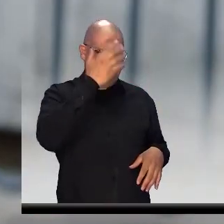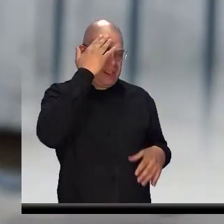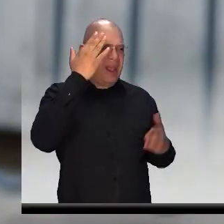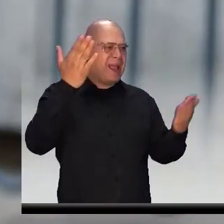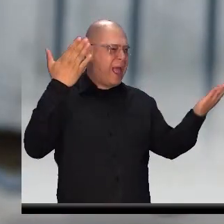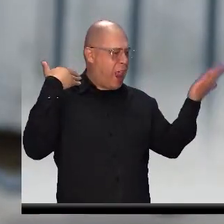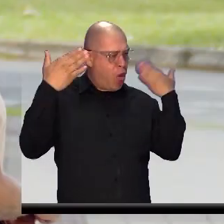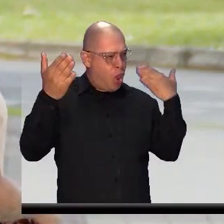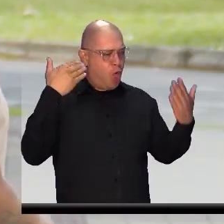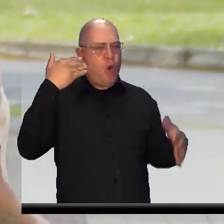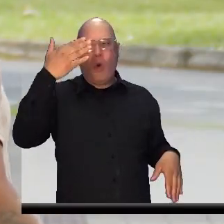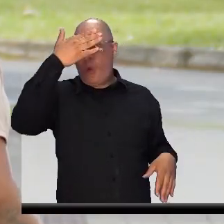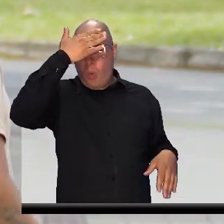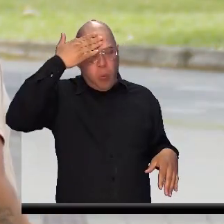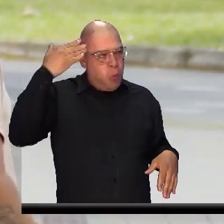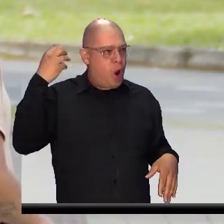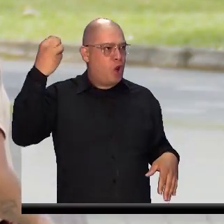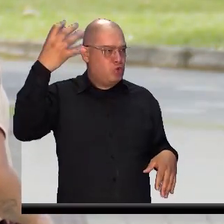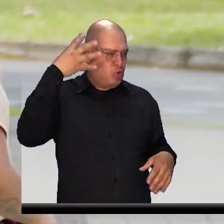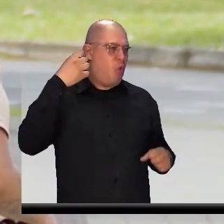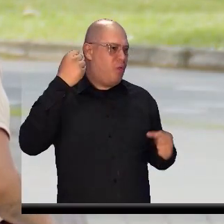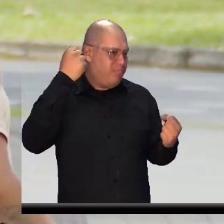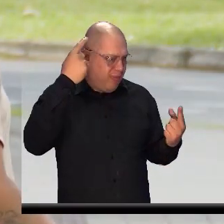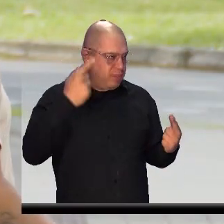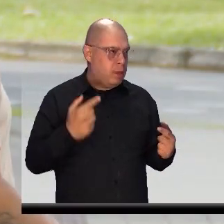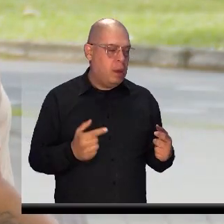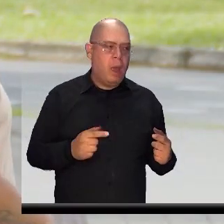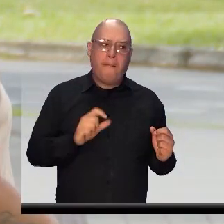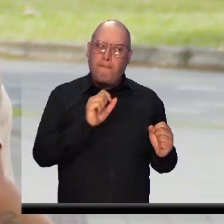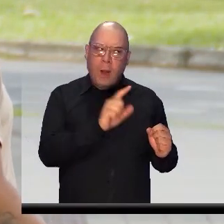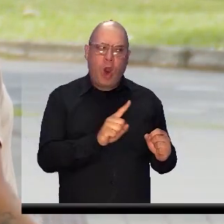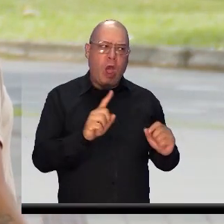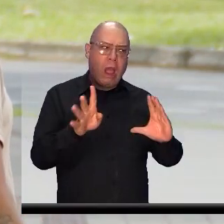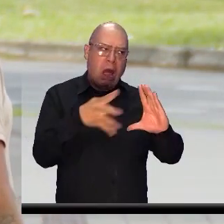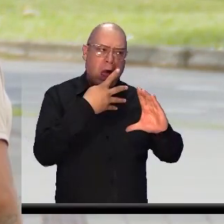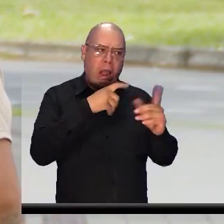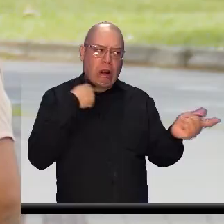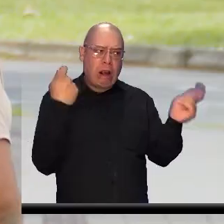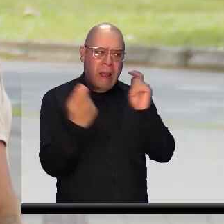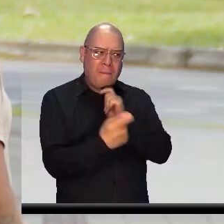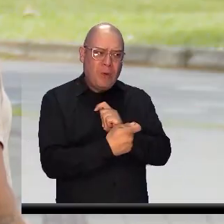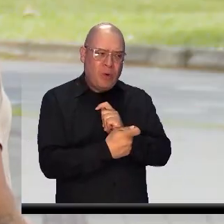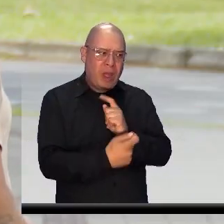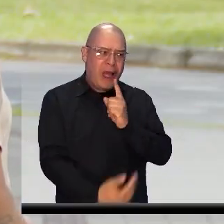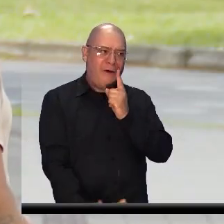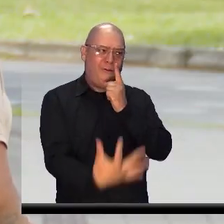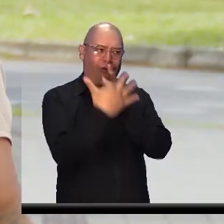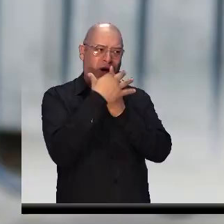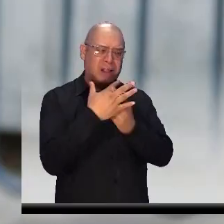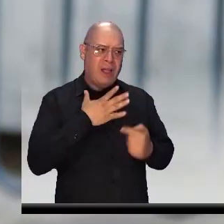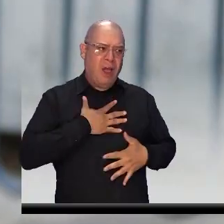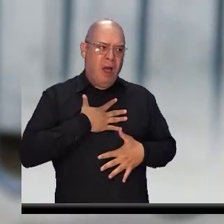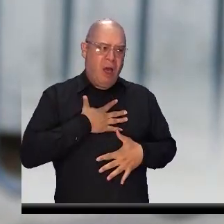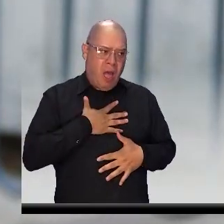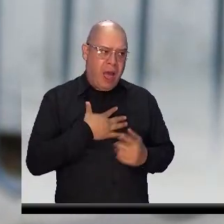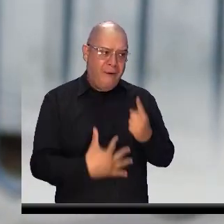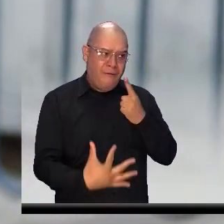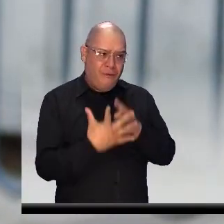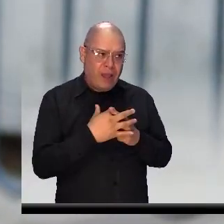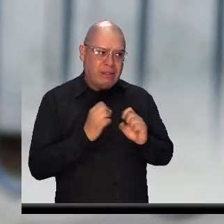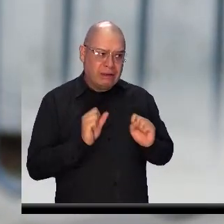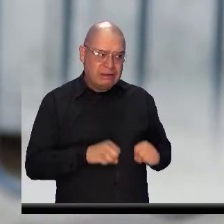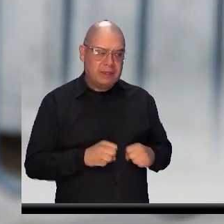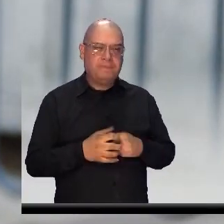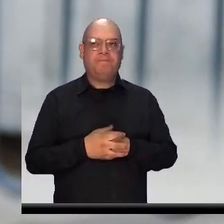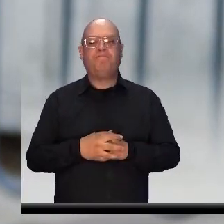listo, entendible. Pero el cambio climático me hace a mí, pues, como me afecta la respiración a veces. ¿Puede pasar? Puede pasar